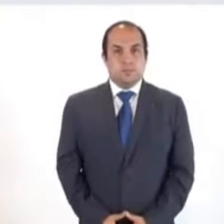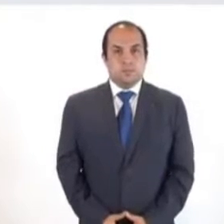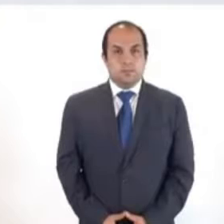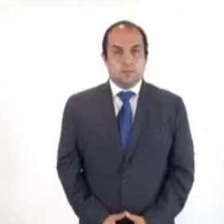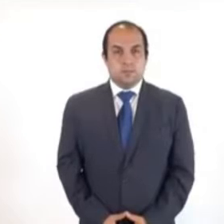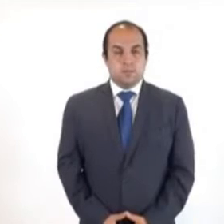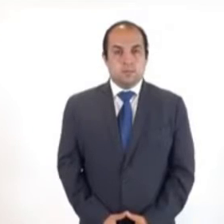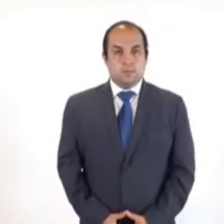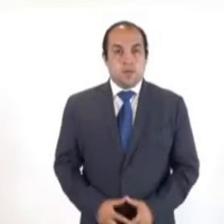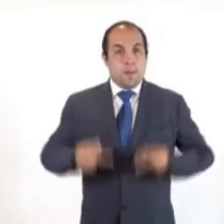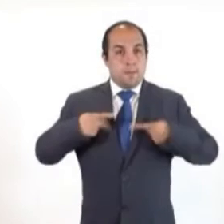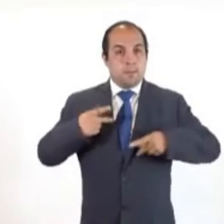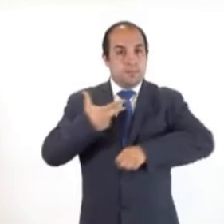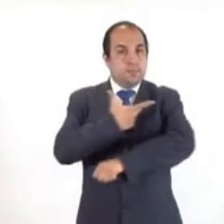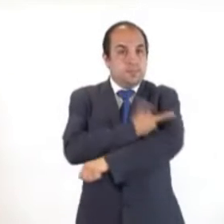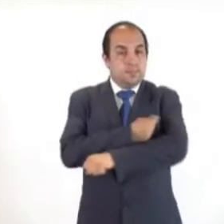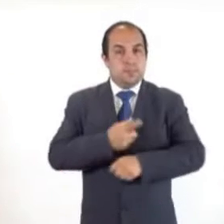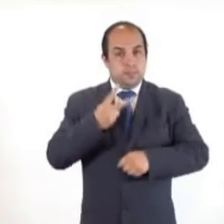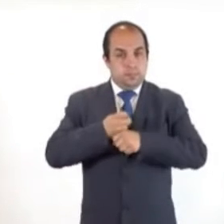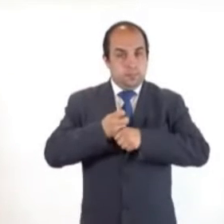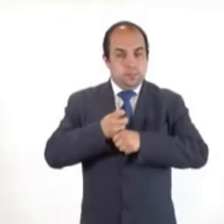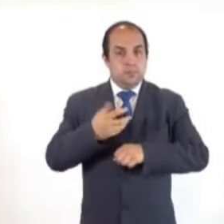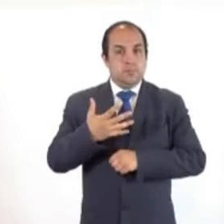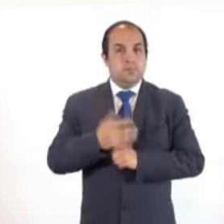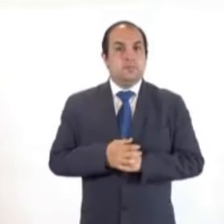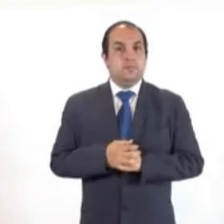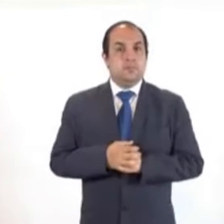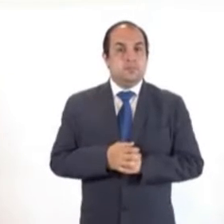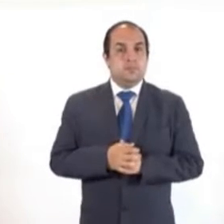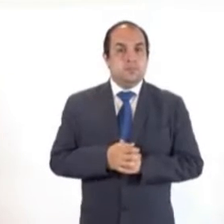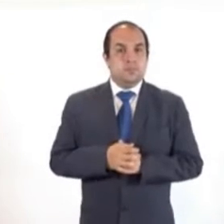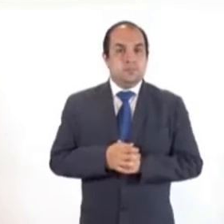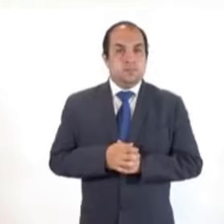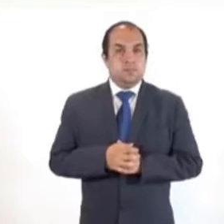Las personas vacunadas de segunda dosis,